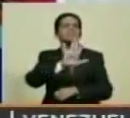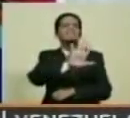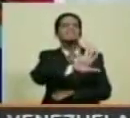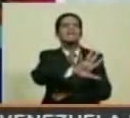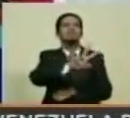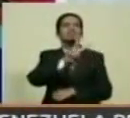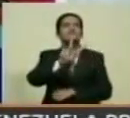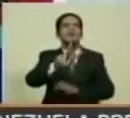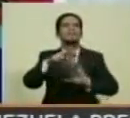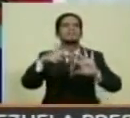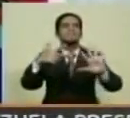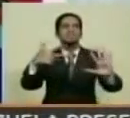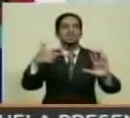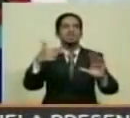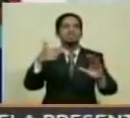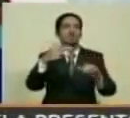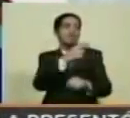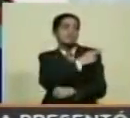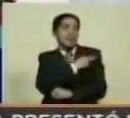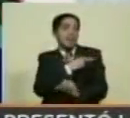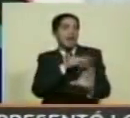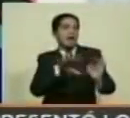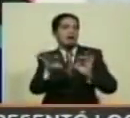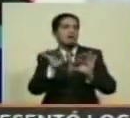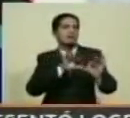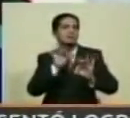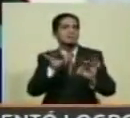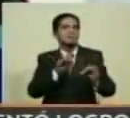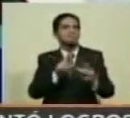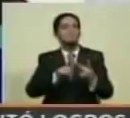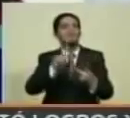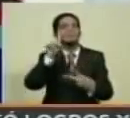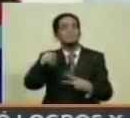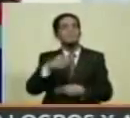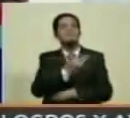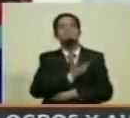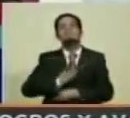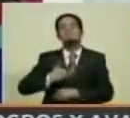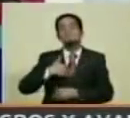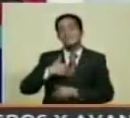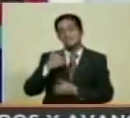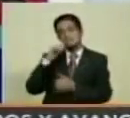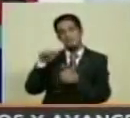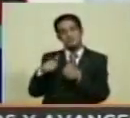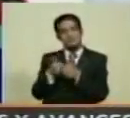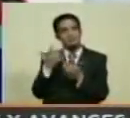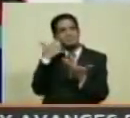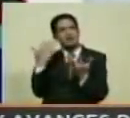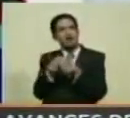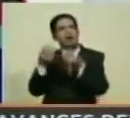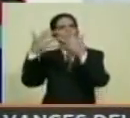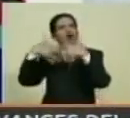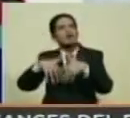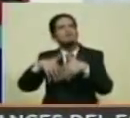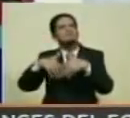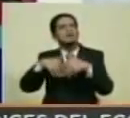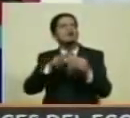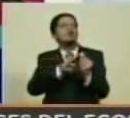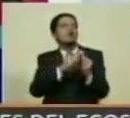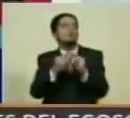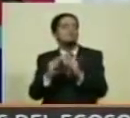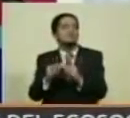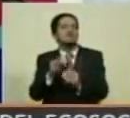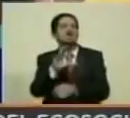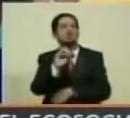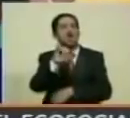528 delegados y delegadas que fueron seleccionadas. Además, vicepresidente, nos acompaña nuestras organizaciones indígenas como